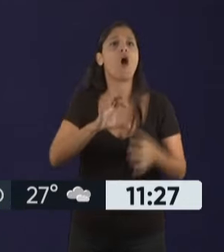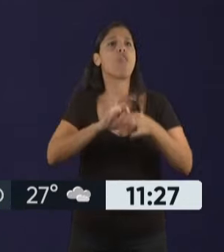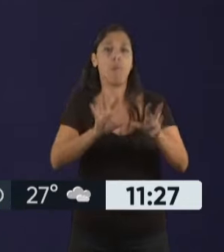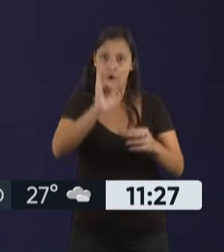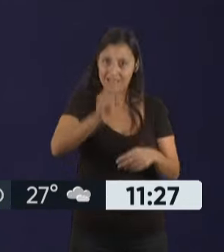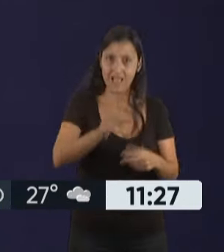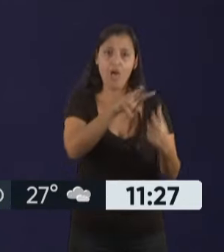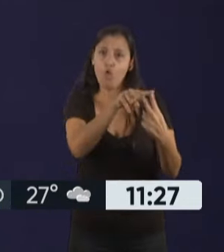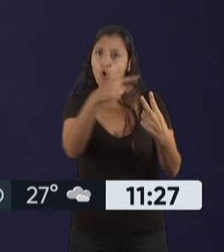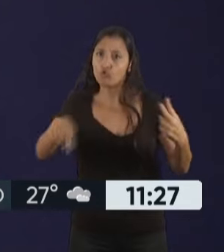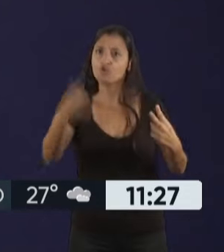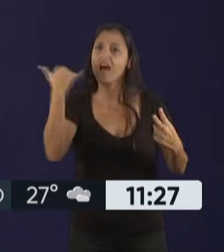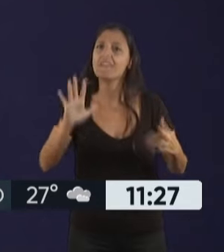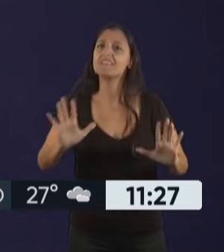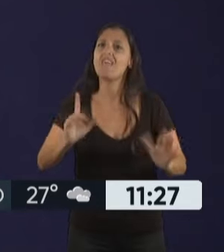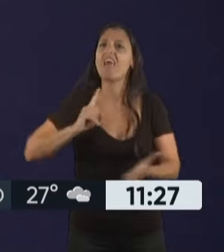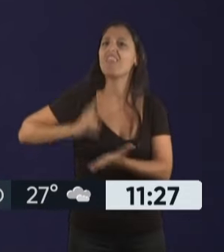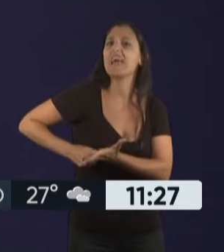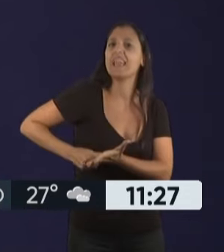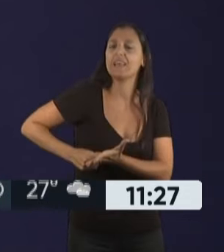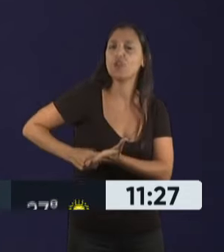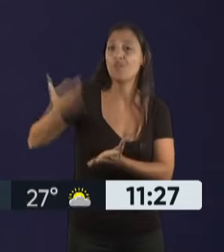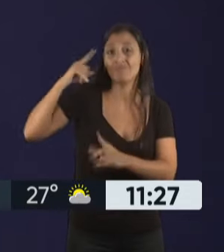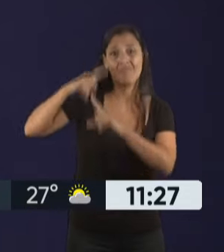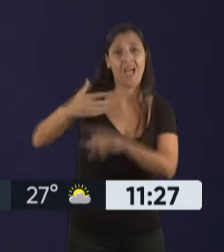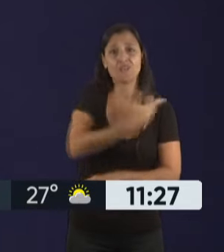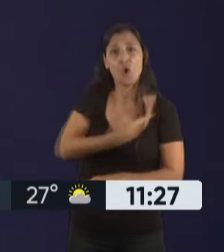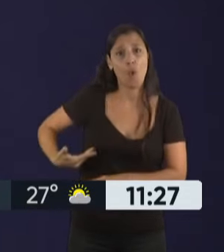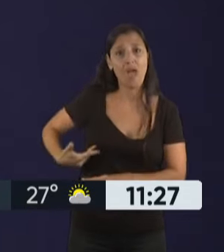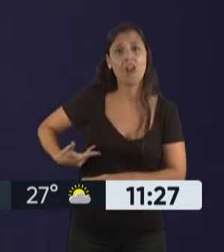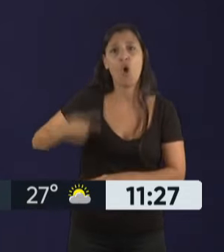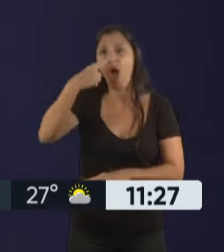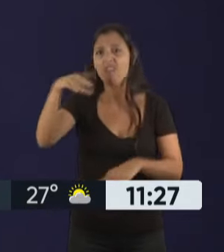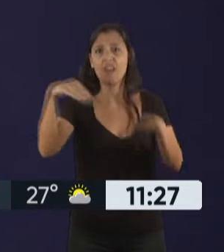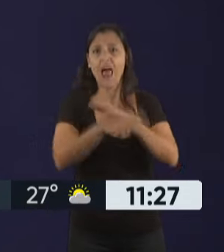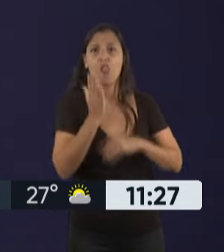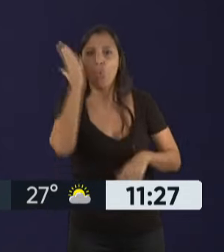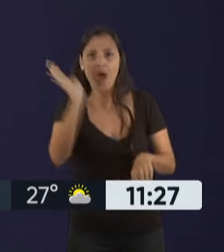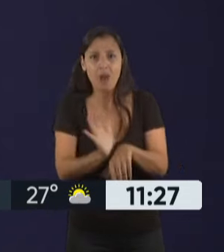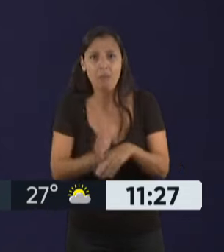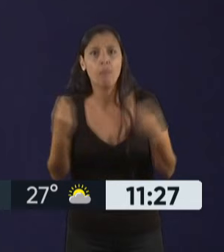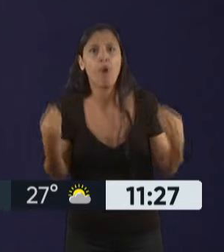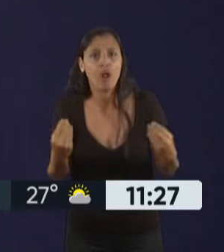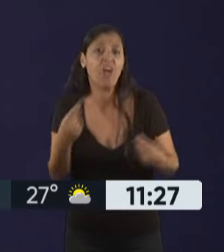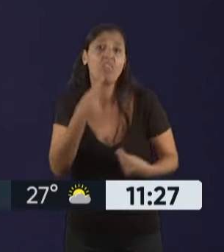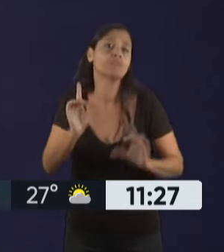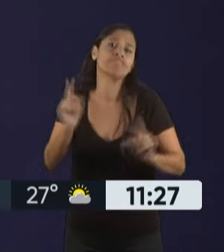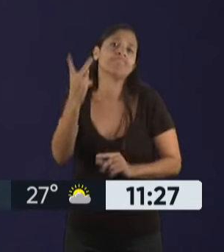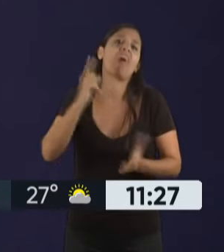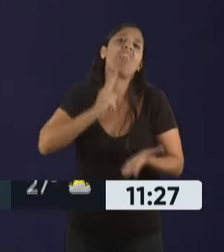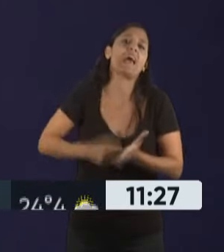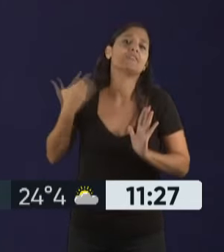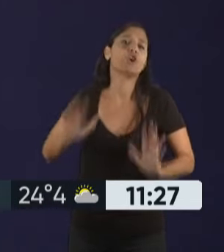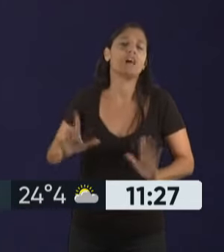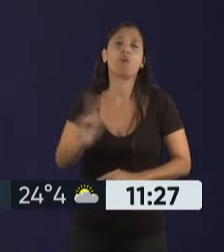tratar algunos decretos de la gestión anterior dicen porque no eran tan importantes o tan relevantes